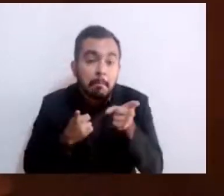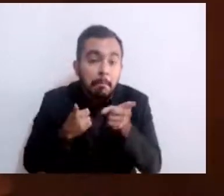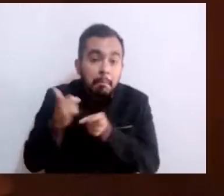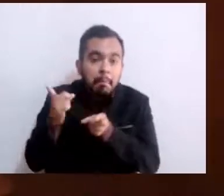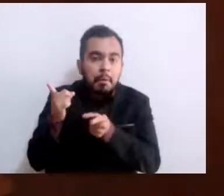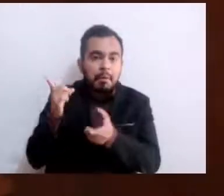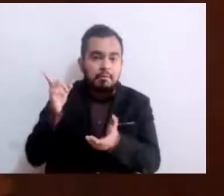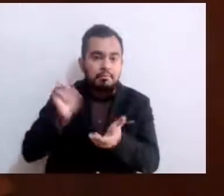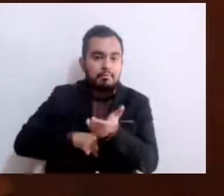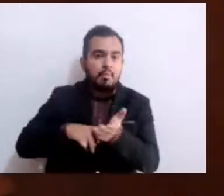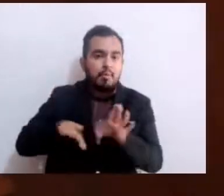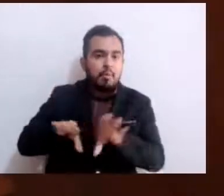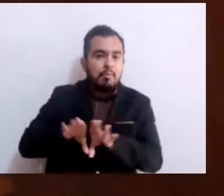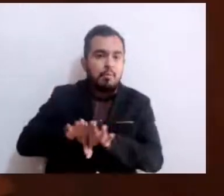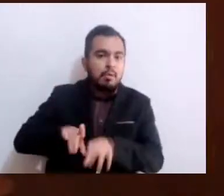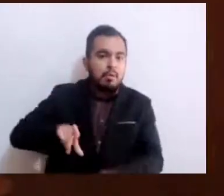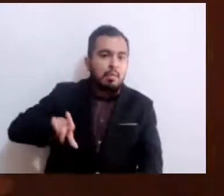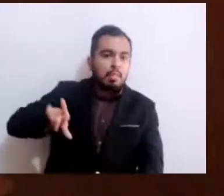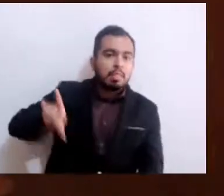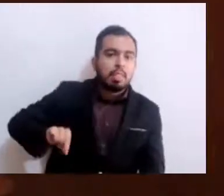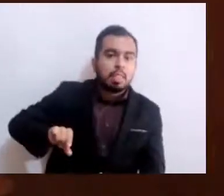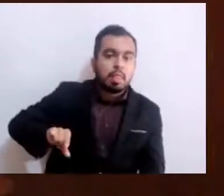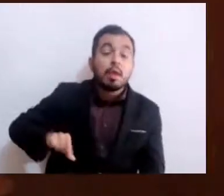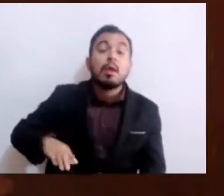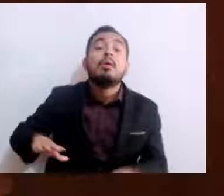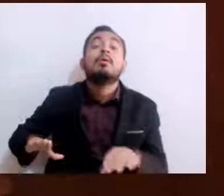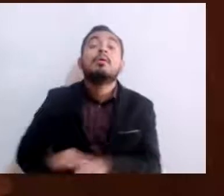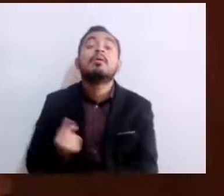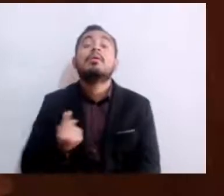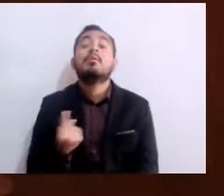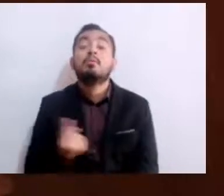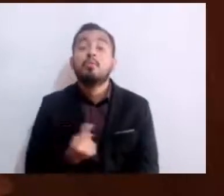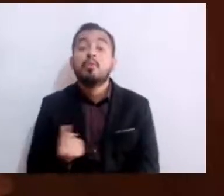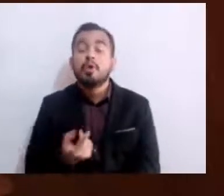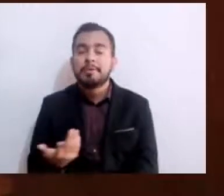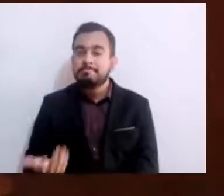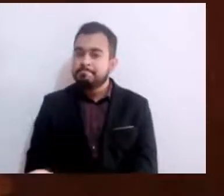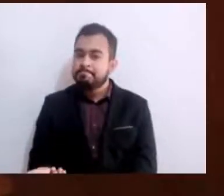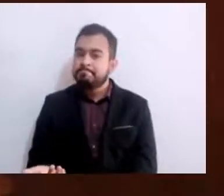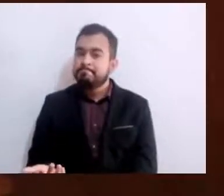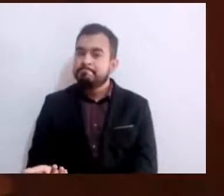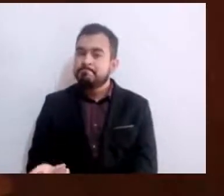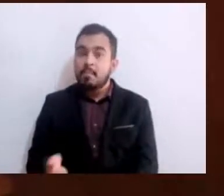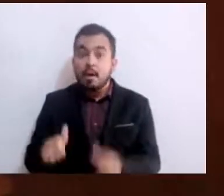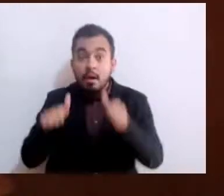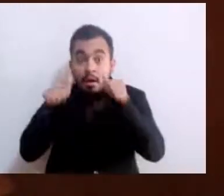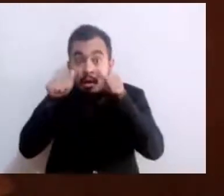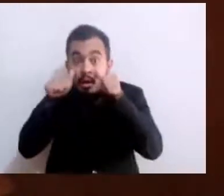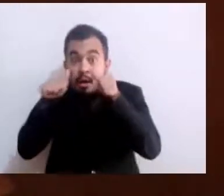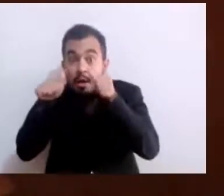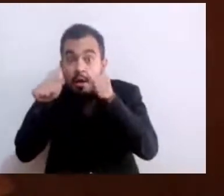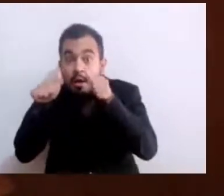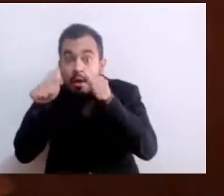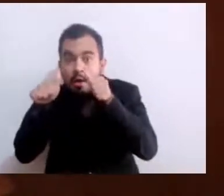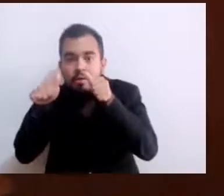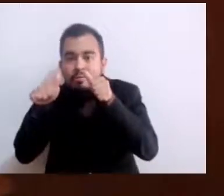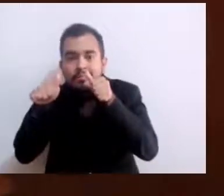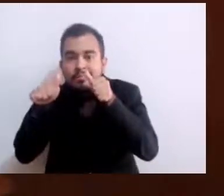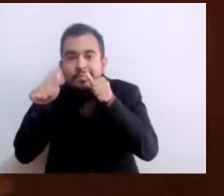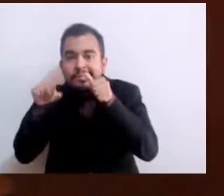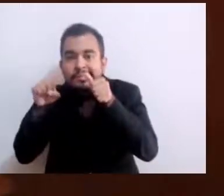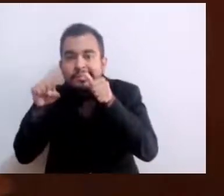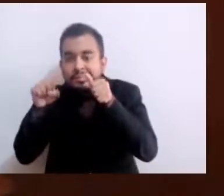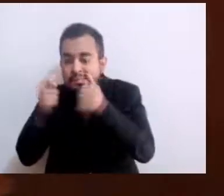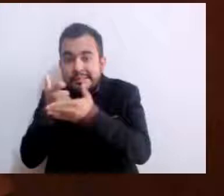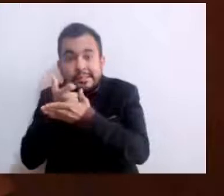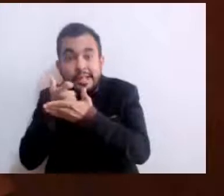baja. ¿Por qué? Porque entonces todo el foco de atención fue el salario de la titular